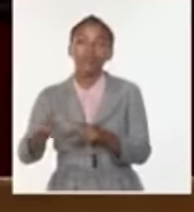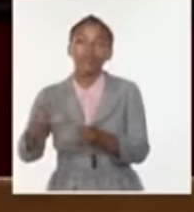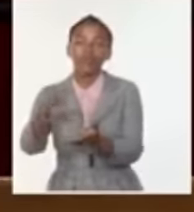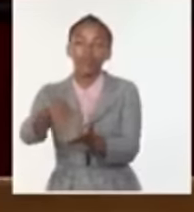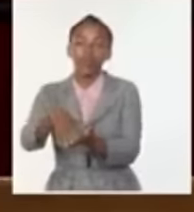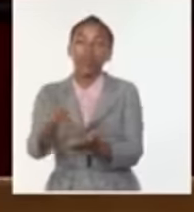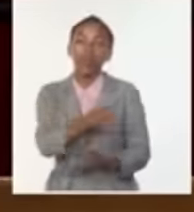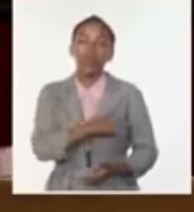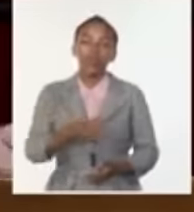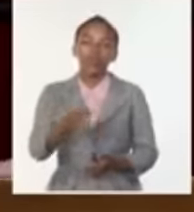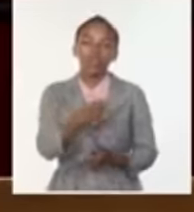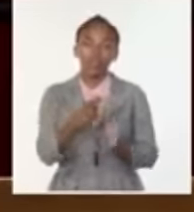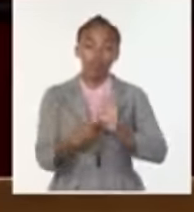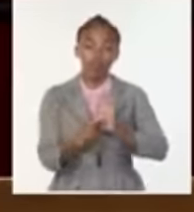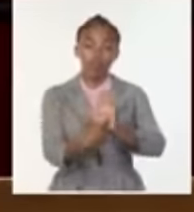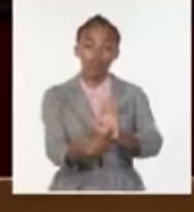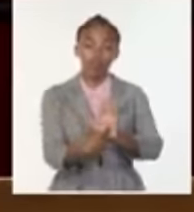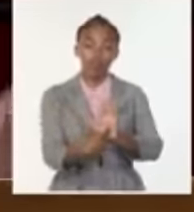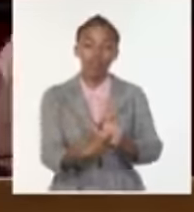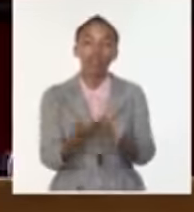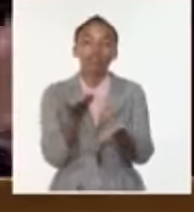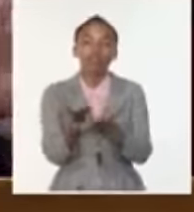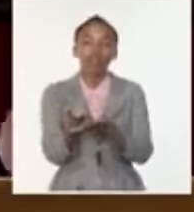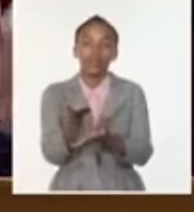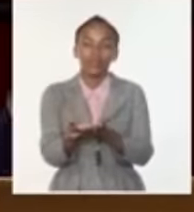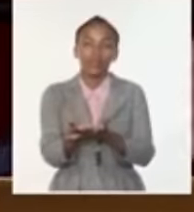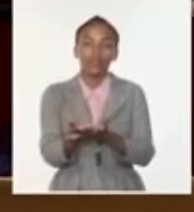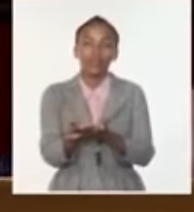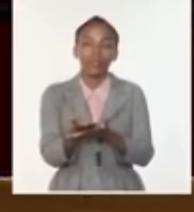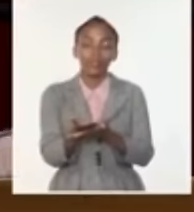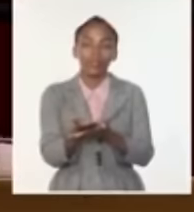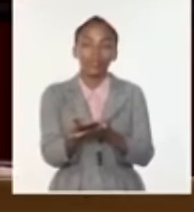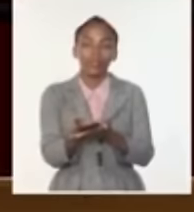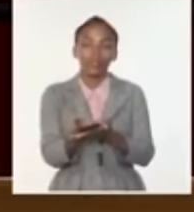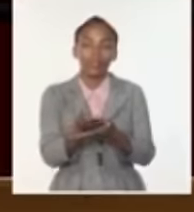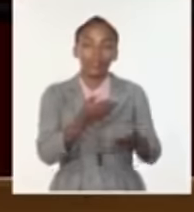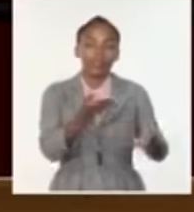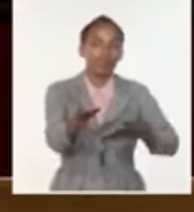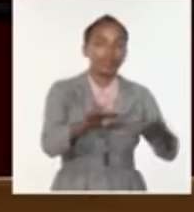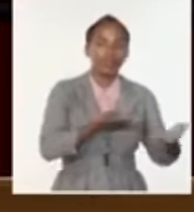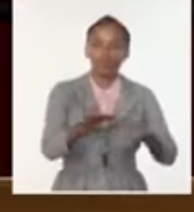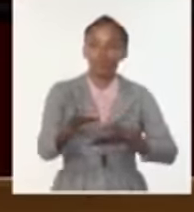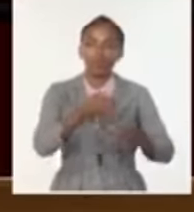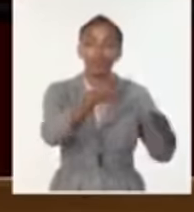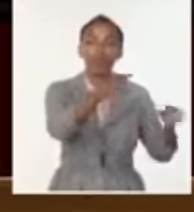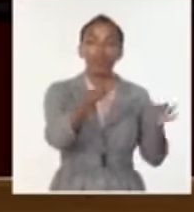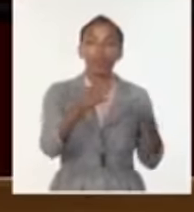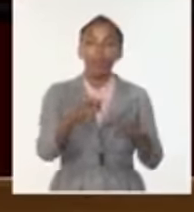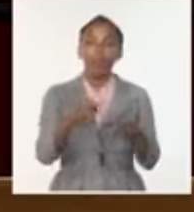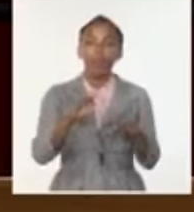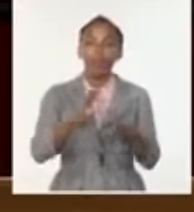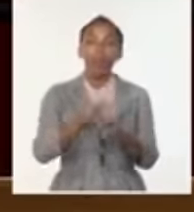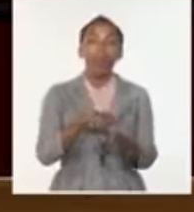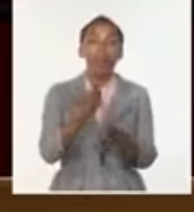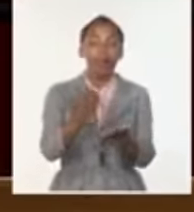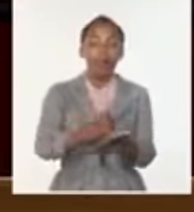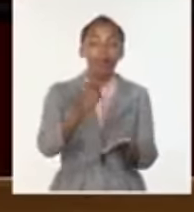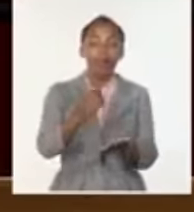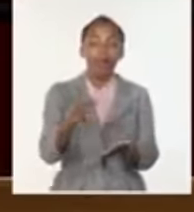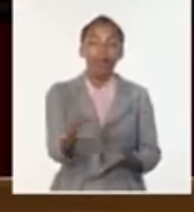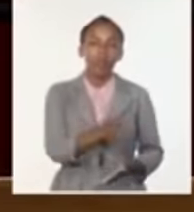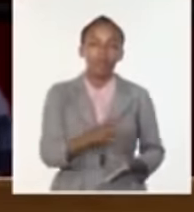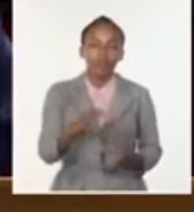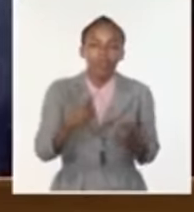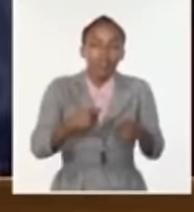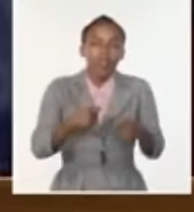que presentar en el municipio la solicitud y corre todos los trámites y todo para aprobar. El municipio tiene que aprobar